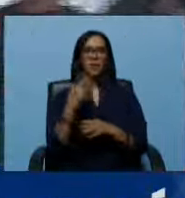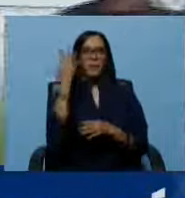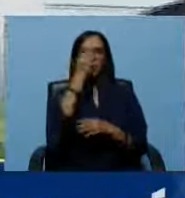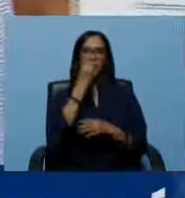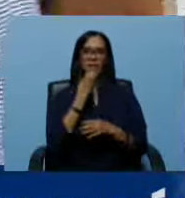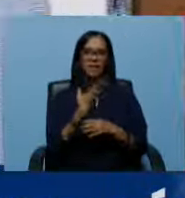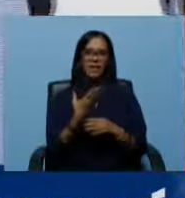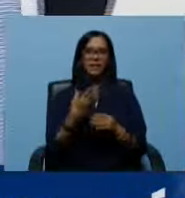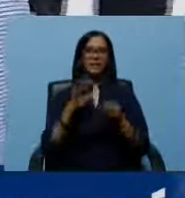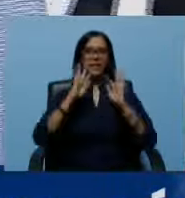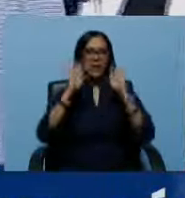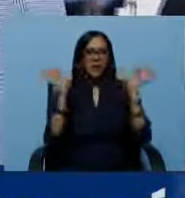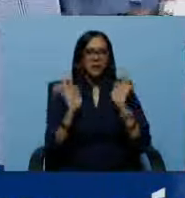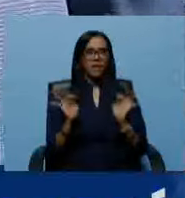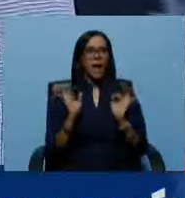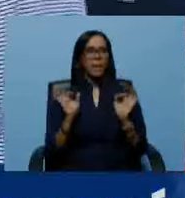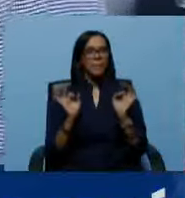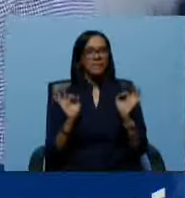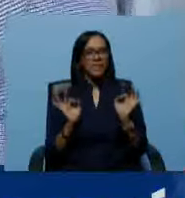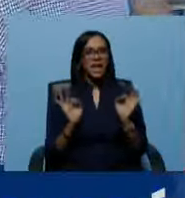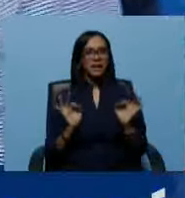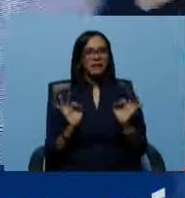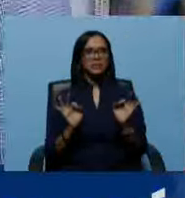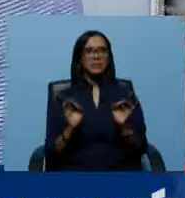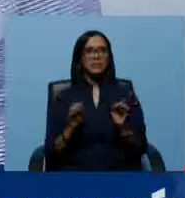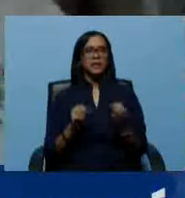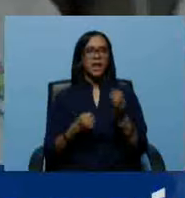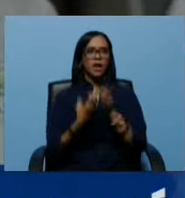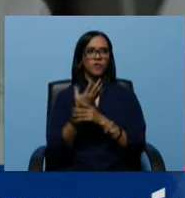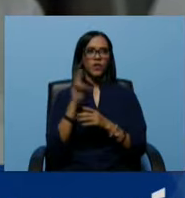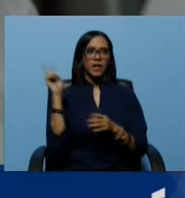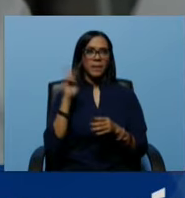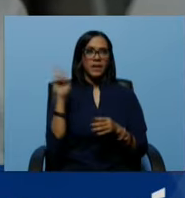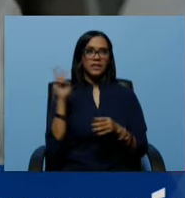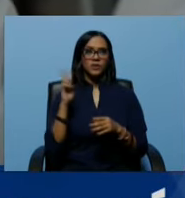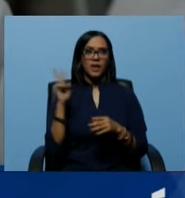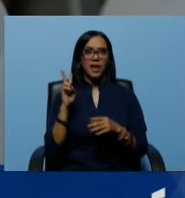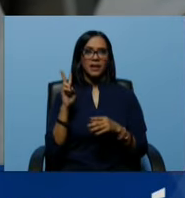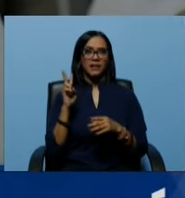las características especiales de las flores venezolanas.